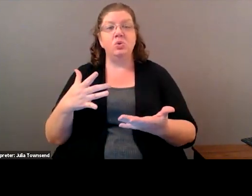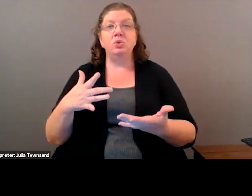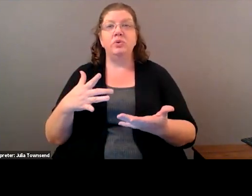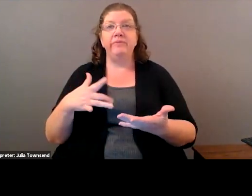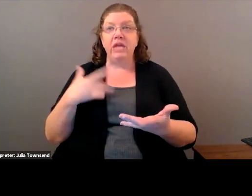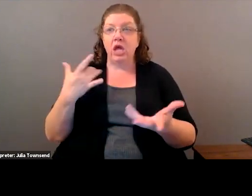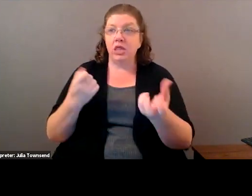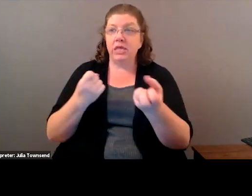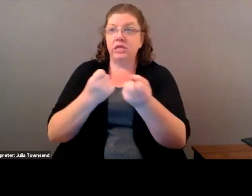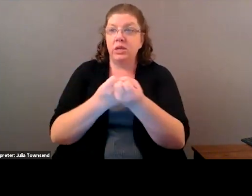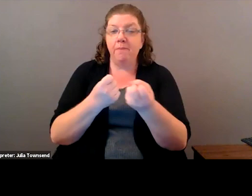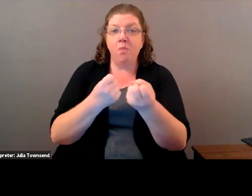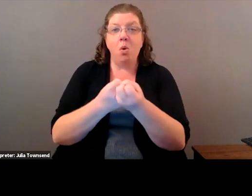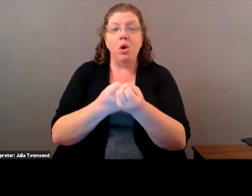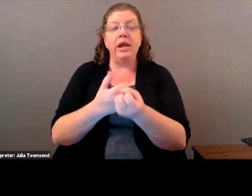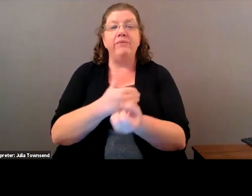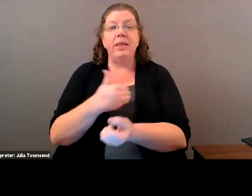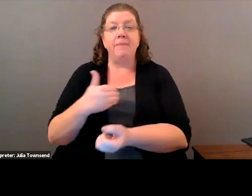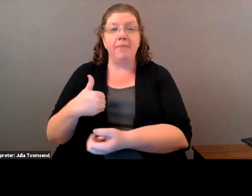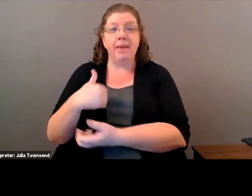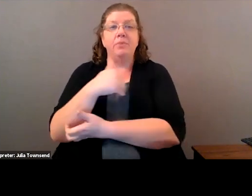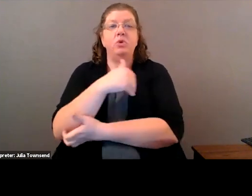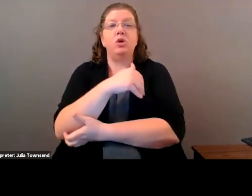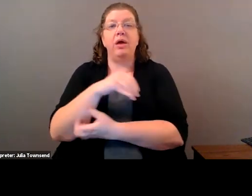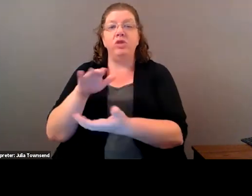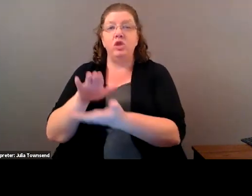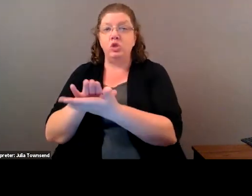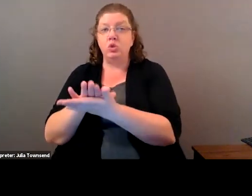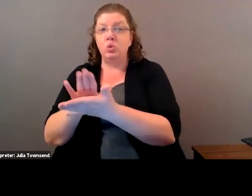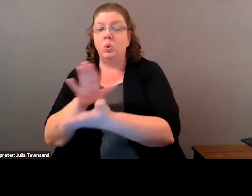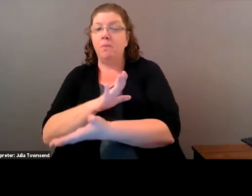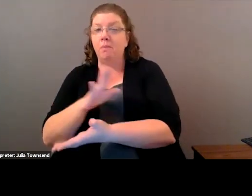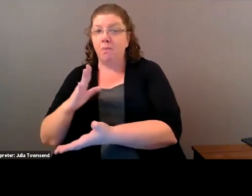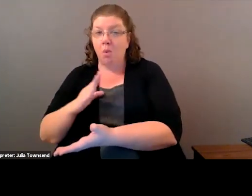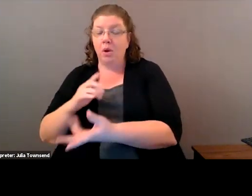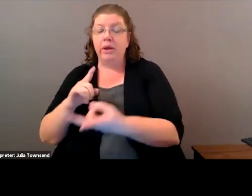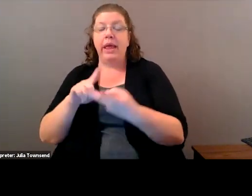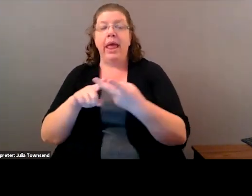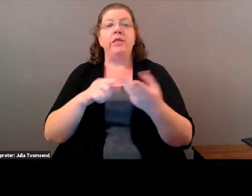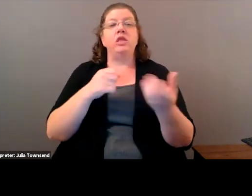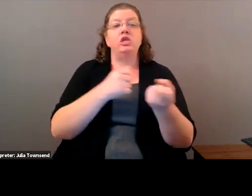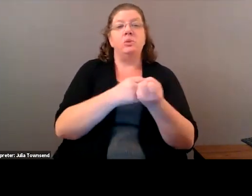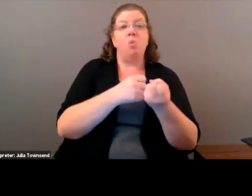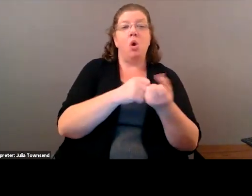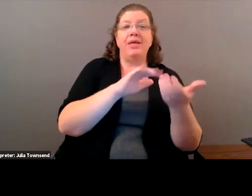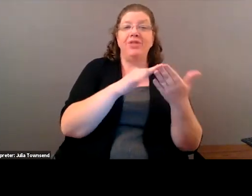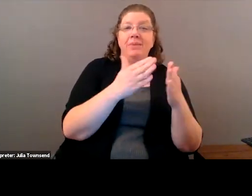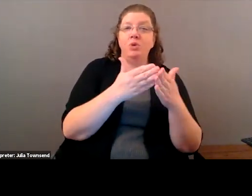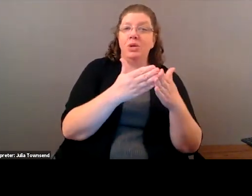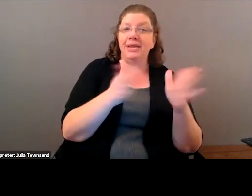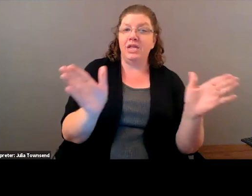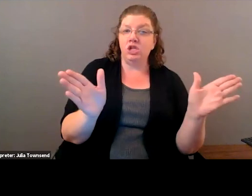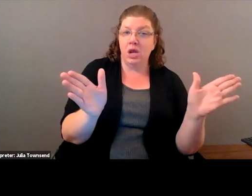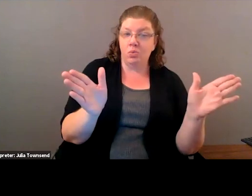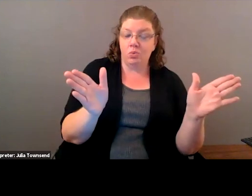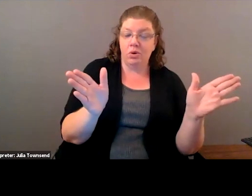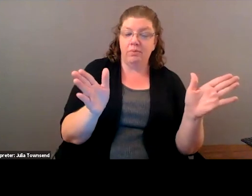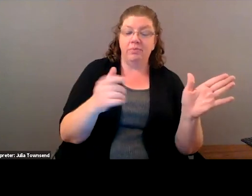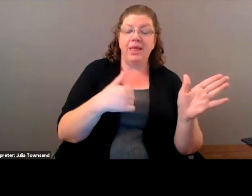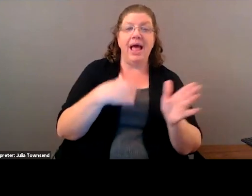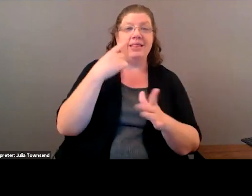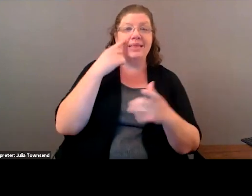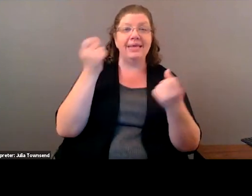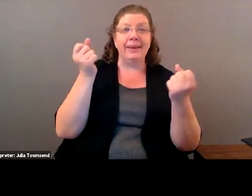del Consejo y de la comunidad en general. Creo que muchas personas están hablando